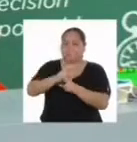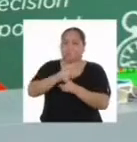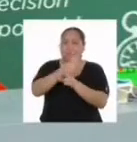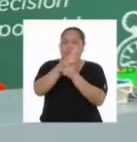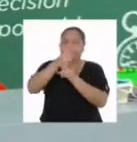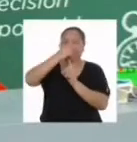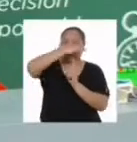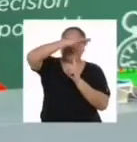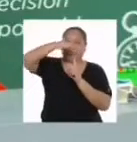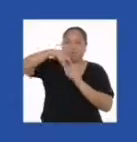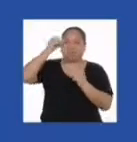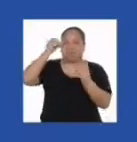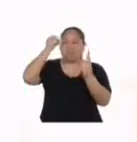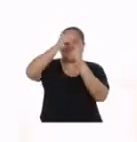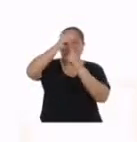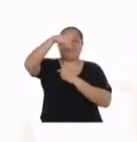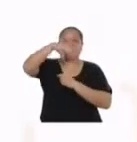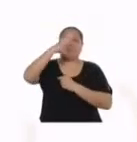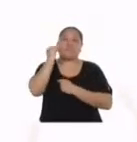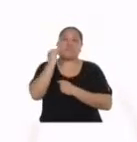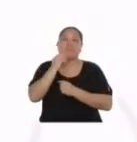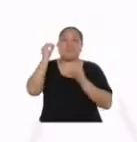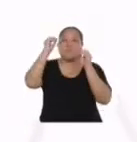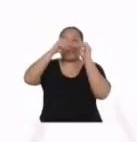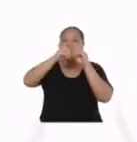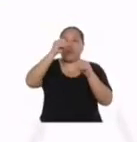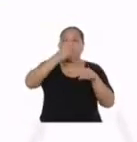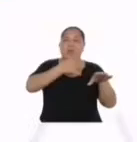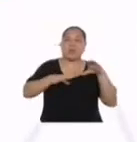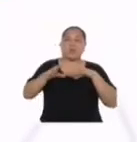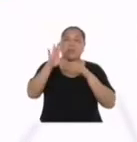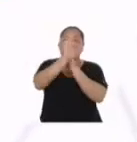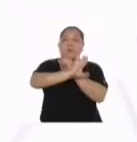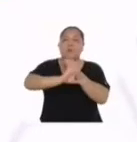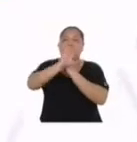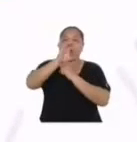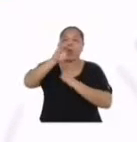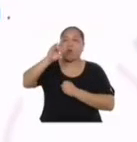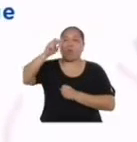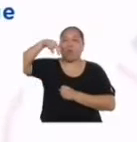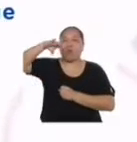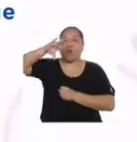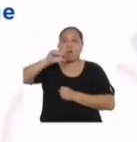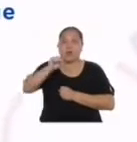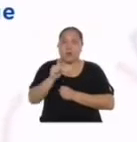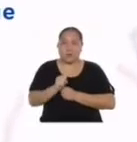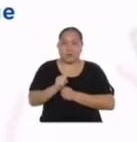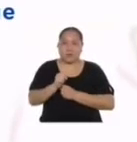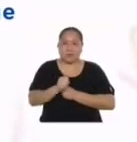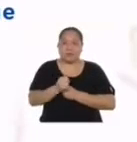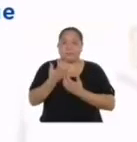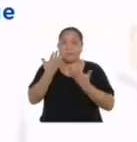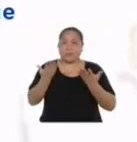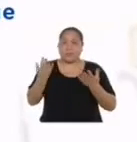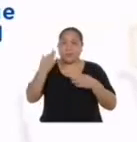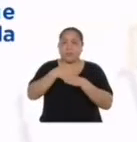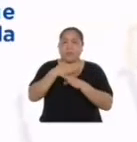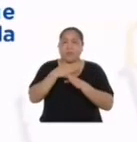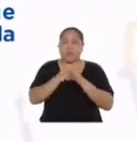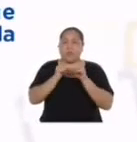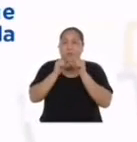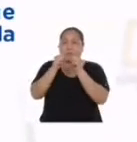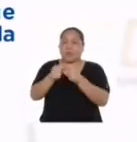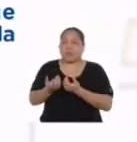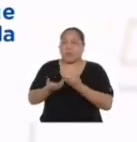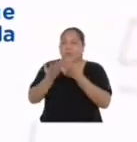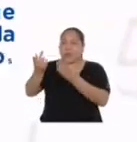tu reto de toda esta experiencia será proponer acciones para proteger las cuencas desde el enfoque sostenible y darlas a conocer